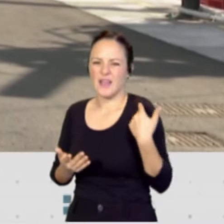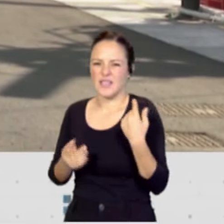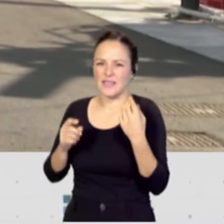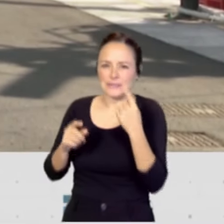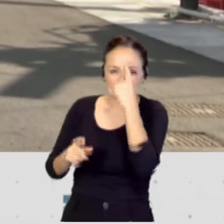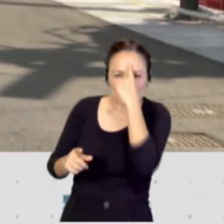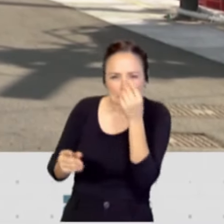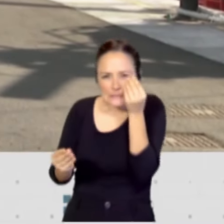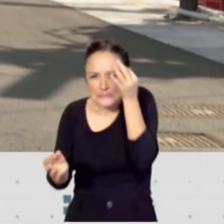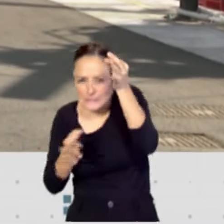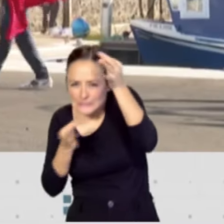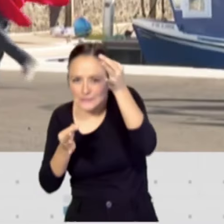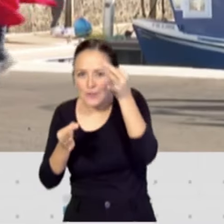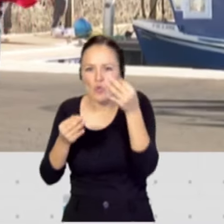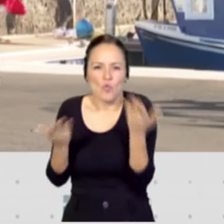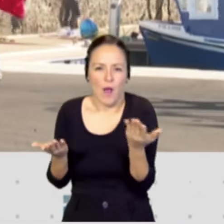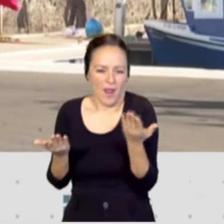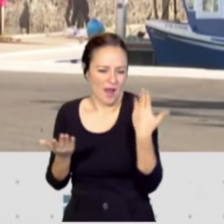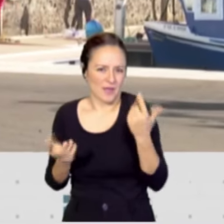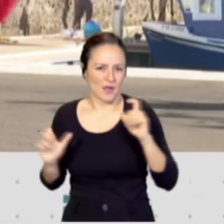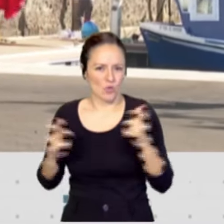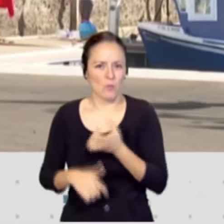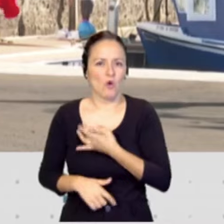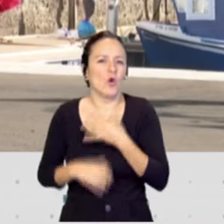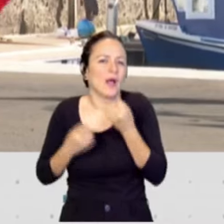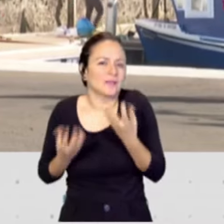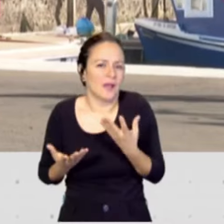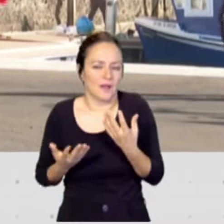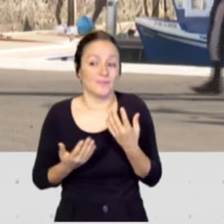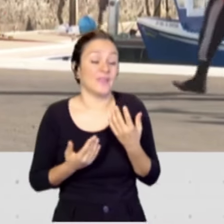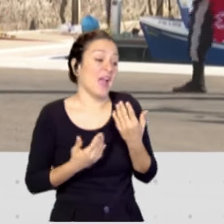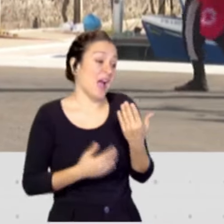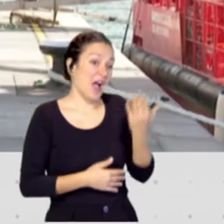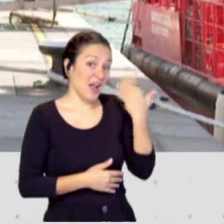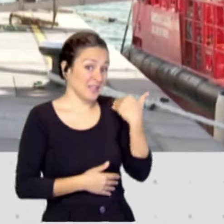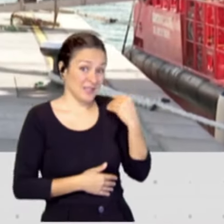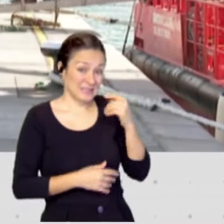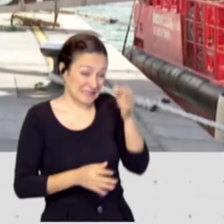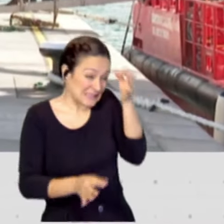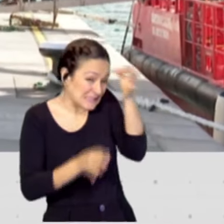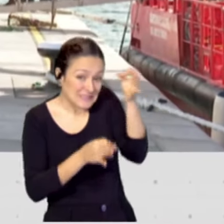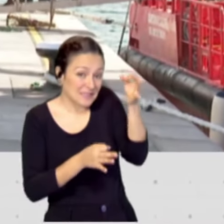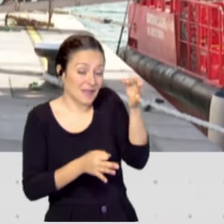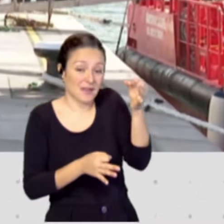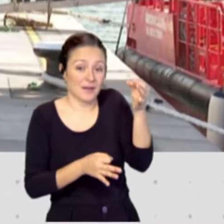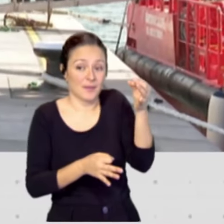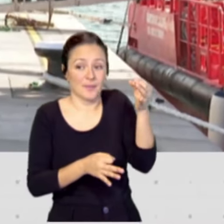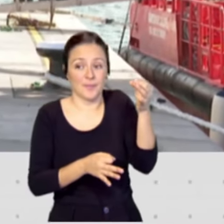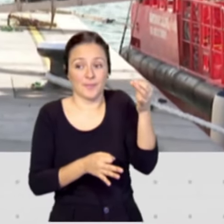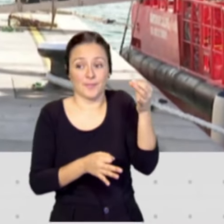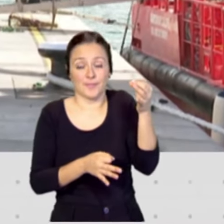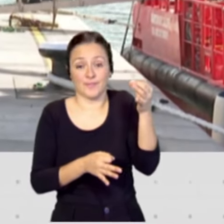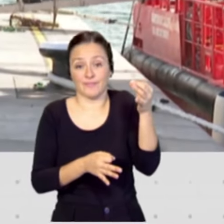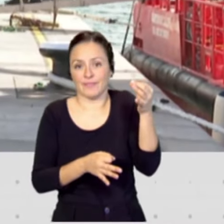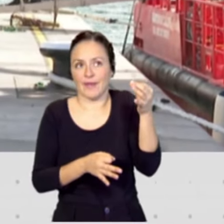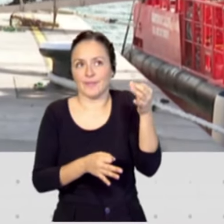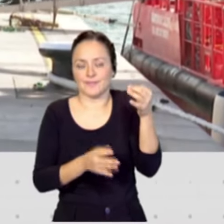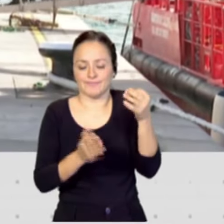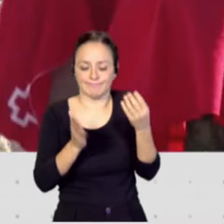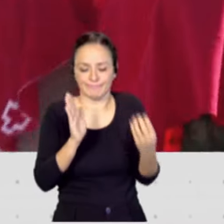moncloa Bueno ayer Sobre todo estaba en eh lo que en definir